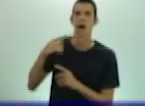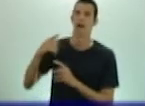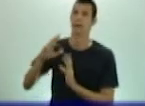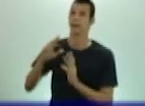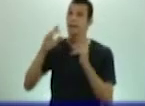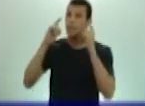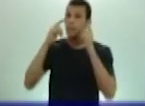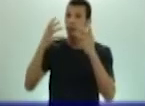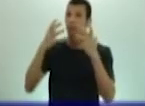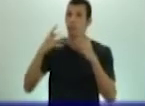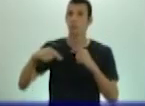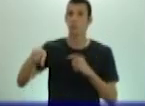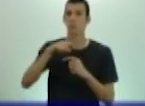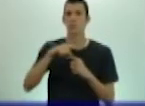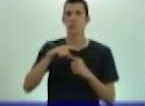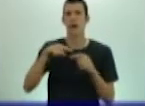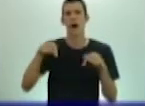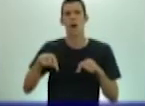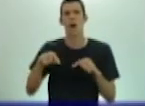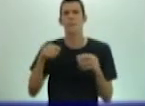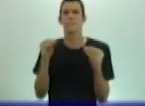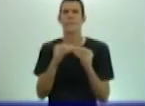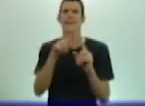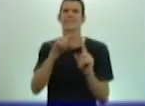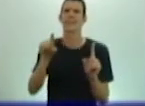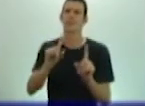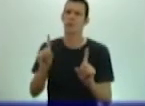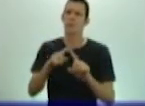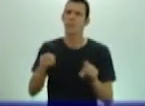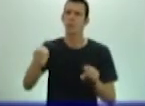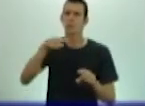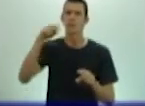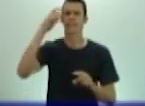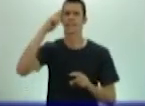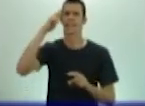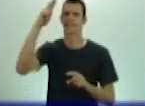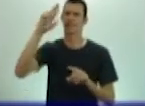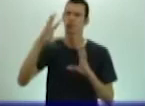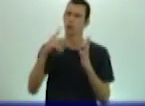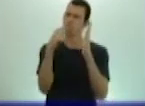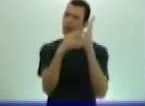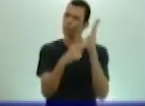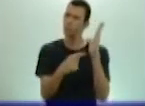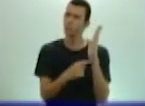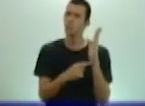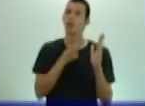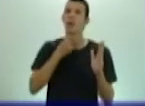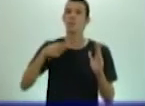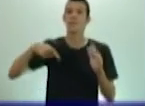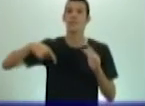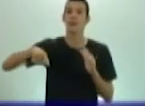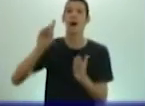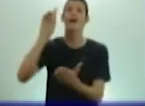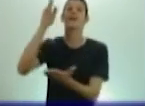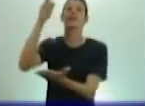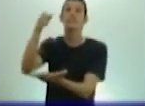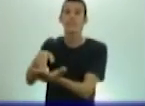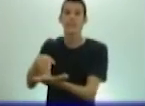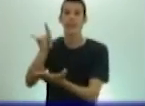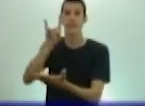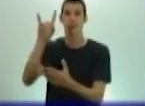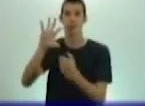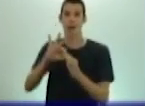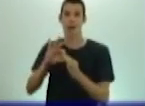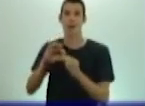bueno que, aunque no es motivo ni es momento para ir, pero que vayan teniendo en cuenta estos elementos, para cuando estén en noveno grado puedan también comparar y puedan establecer